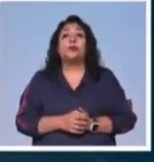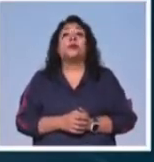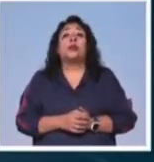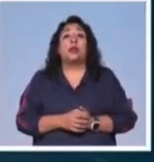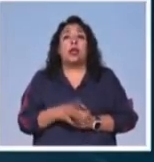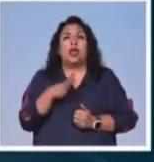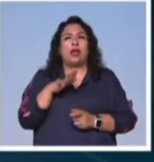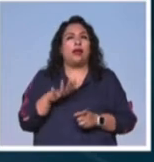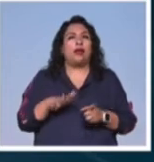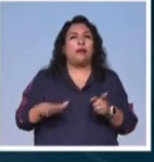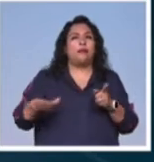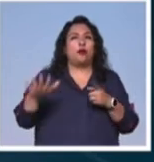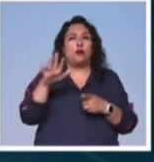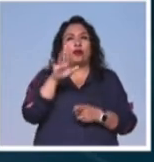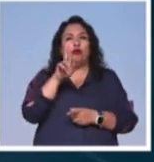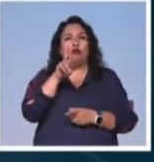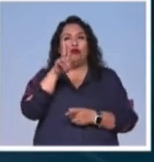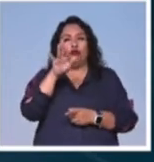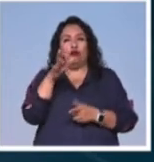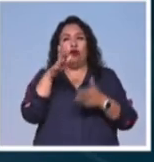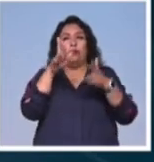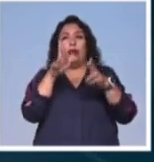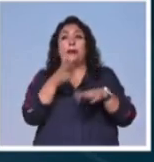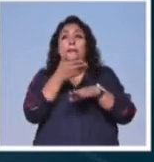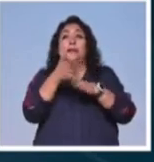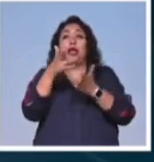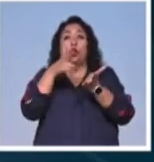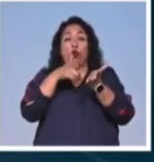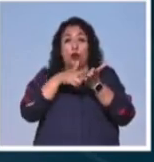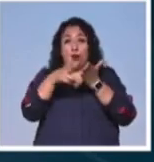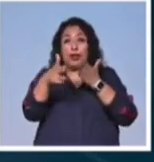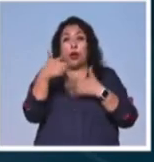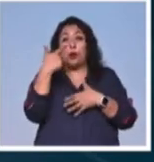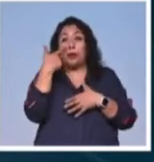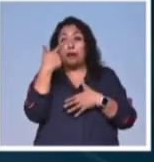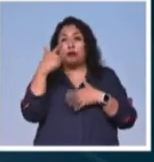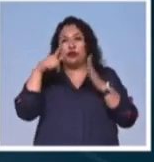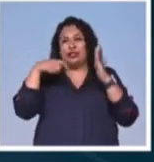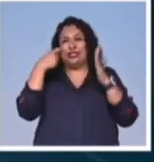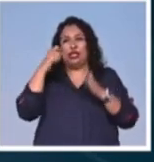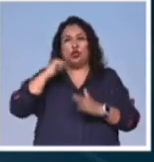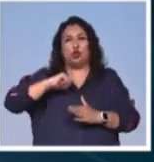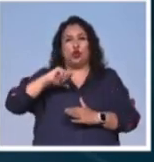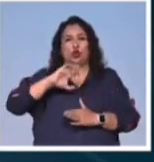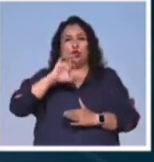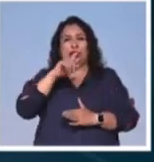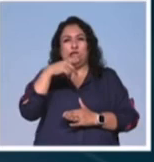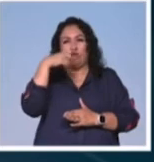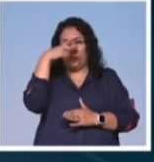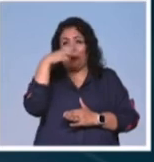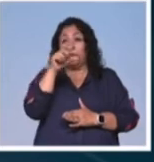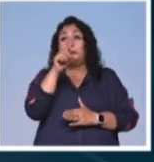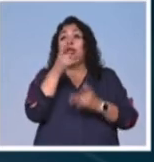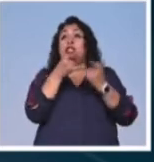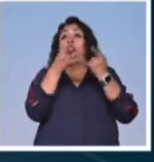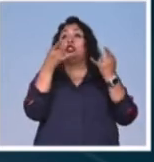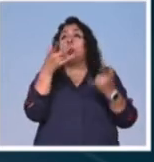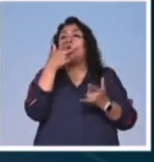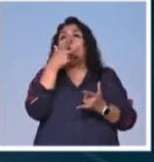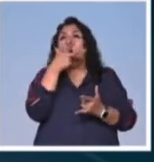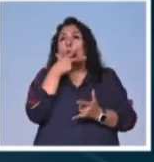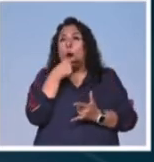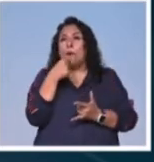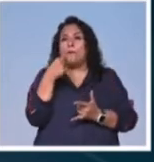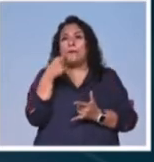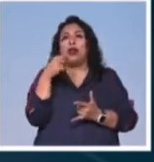Con una atmósfera rufiana representada en blanco y negro, reminiscente del cine clásico mexicano, y la historia de un hombre ahogado